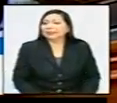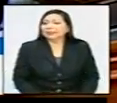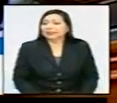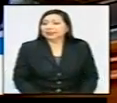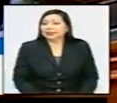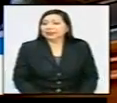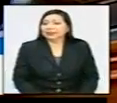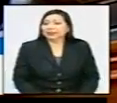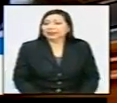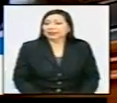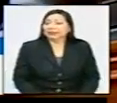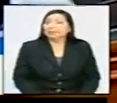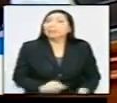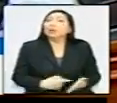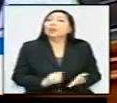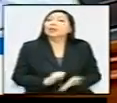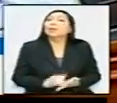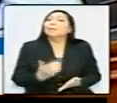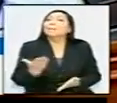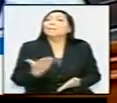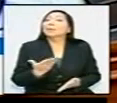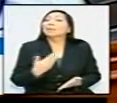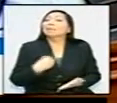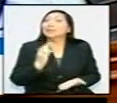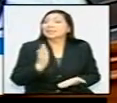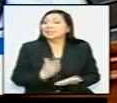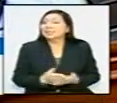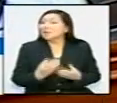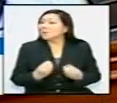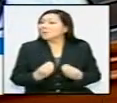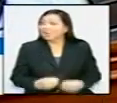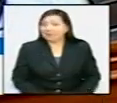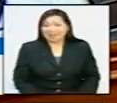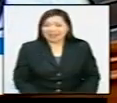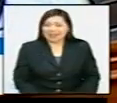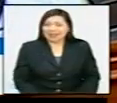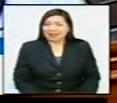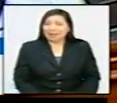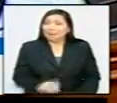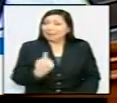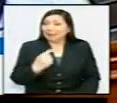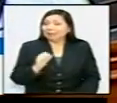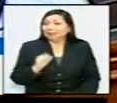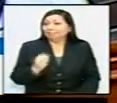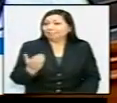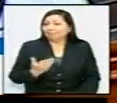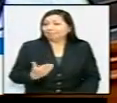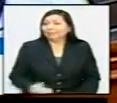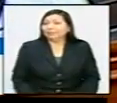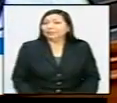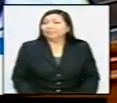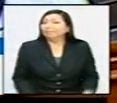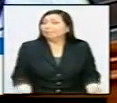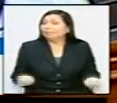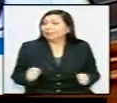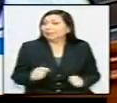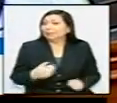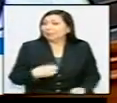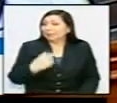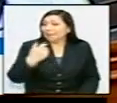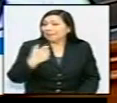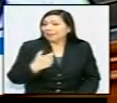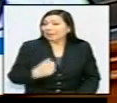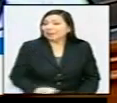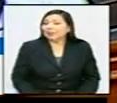favor. ¿Por qué solicitan mi sanción? Para llegar a la conclusión de mi